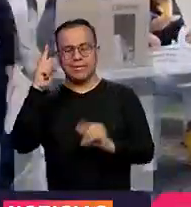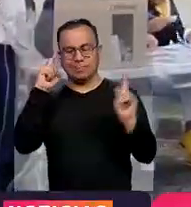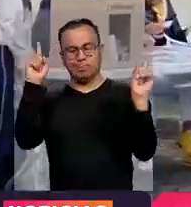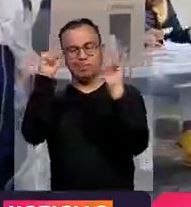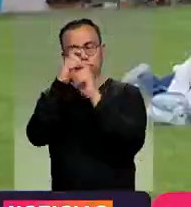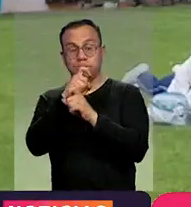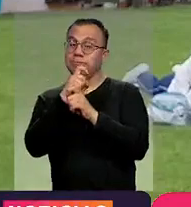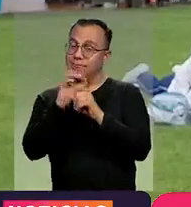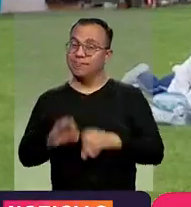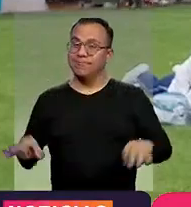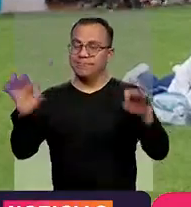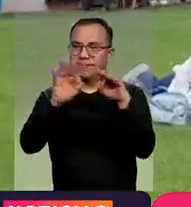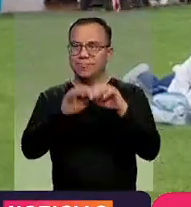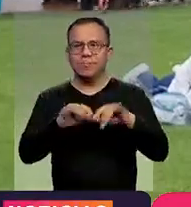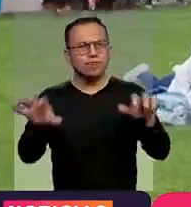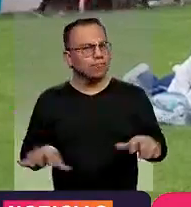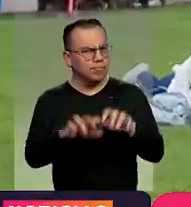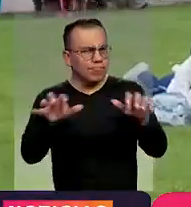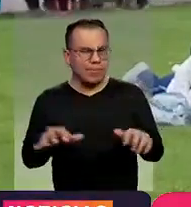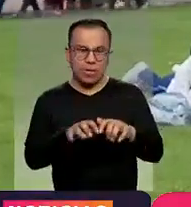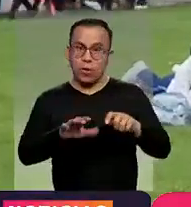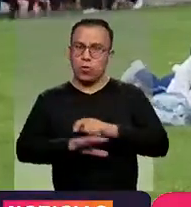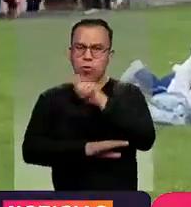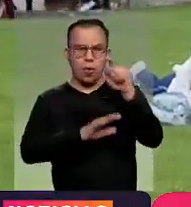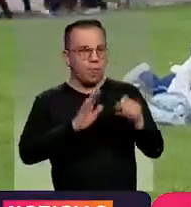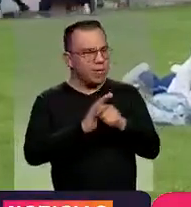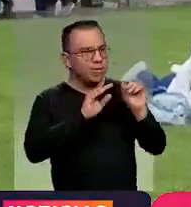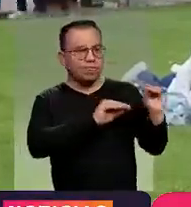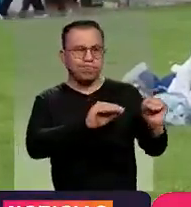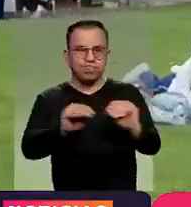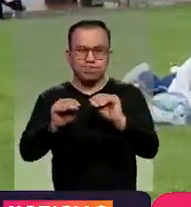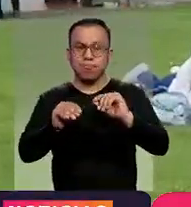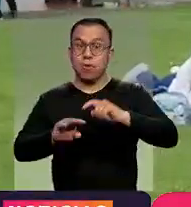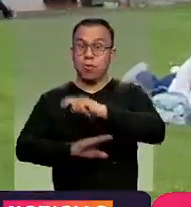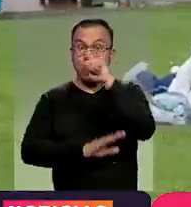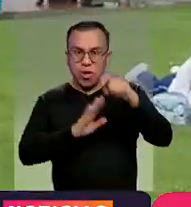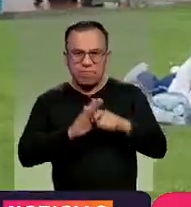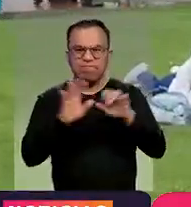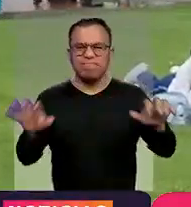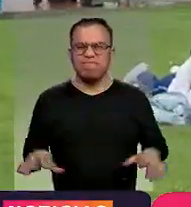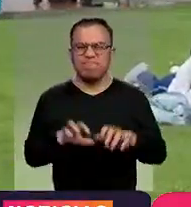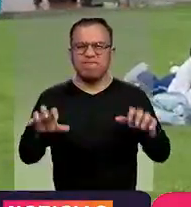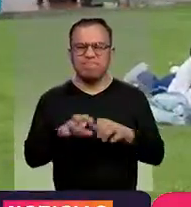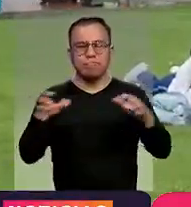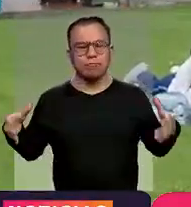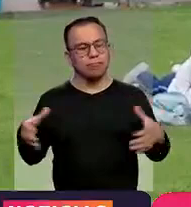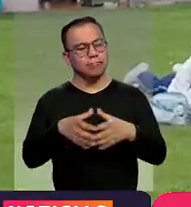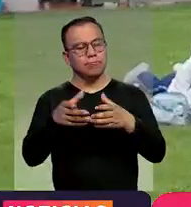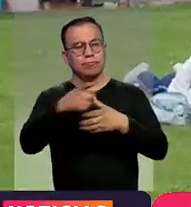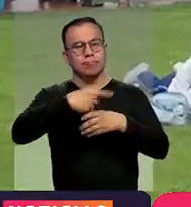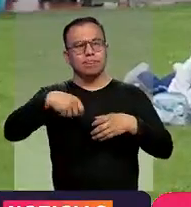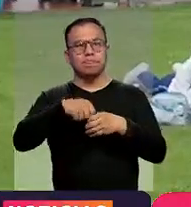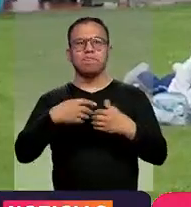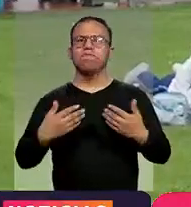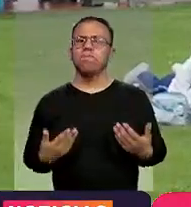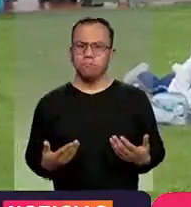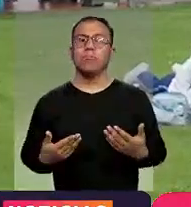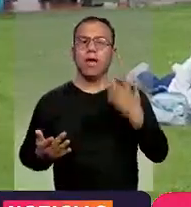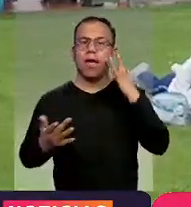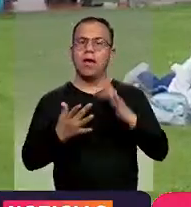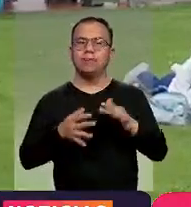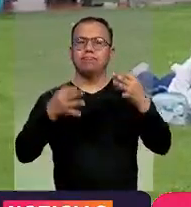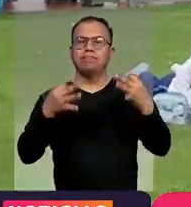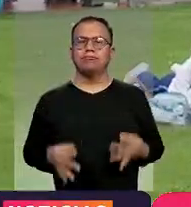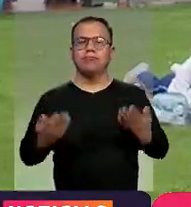parece esencial. Considero que son actividades completamente educativas, actividades que son o permiten